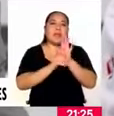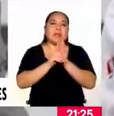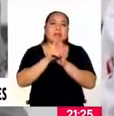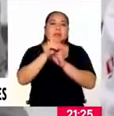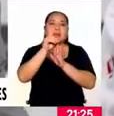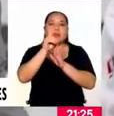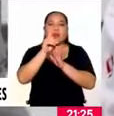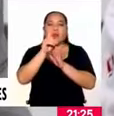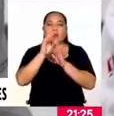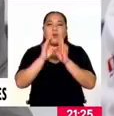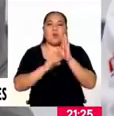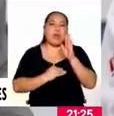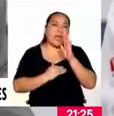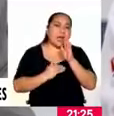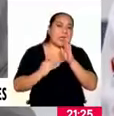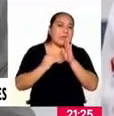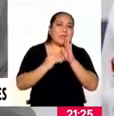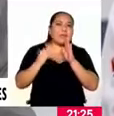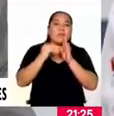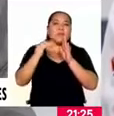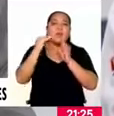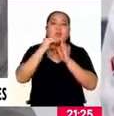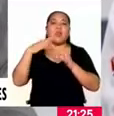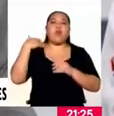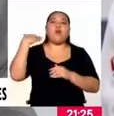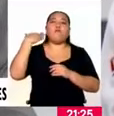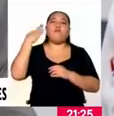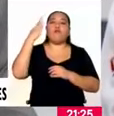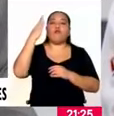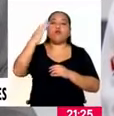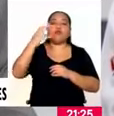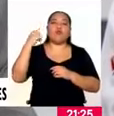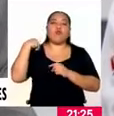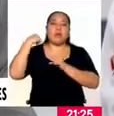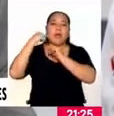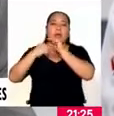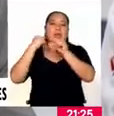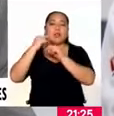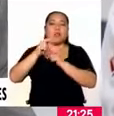el crecimiento de las futuras generaciones. Hay